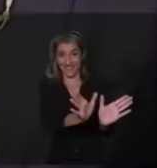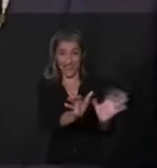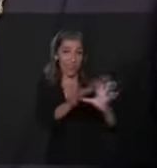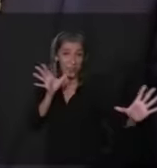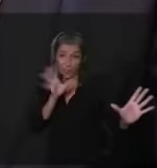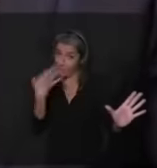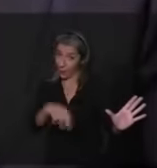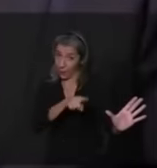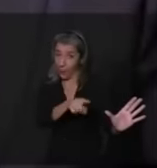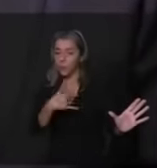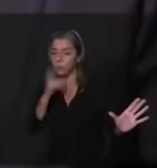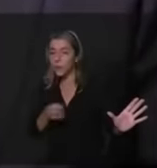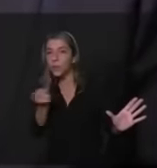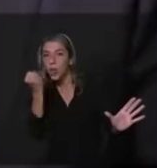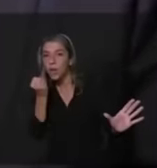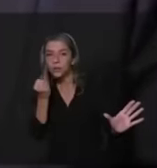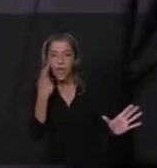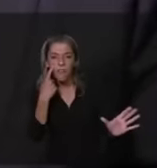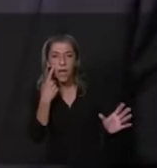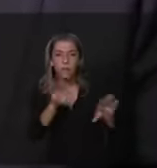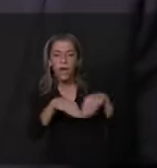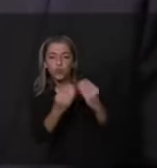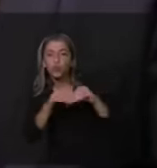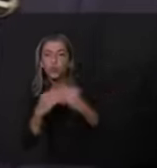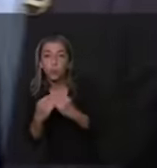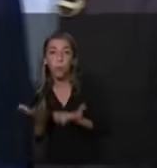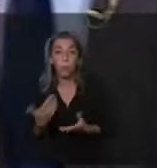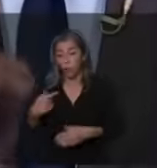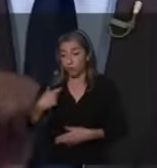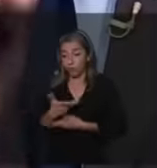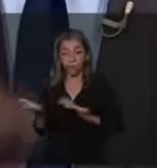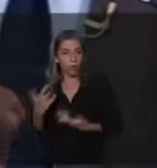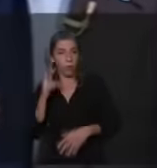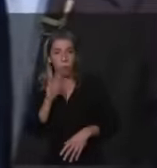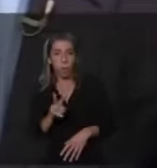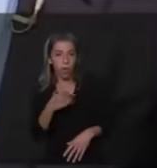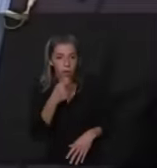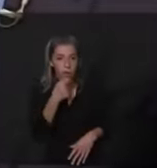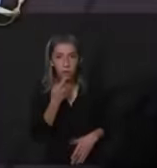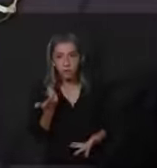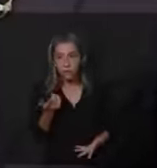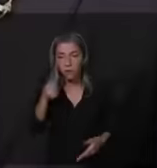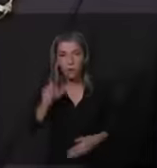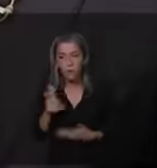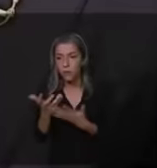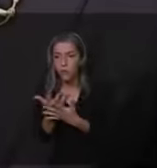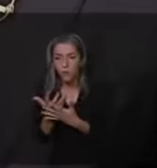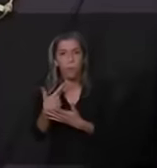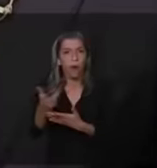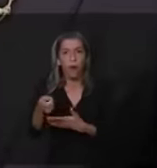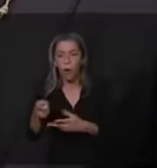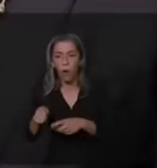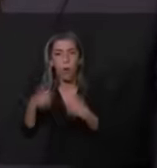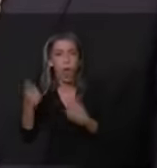Porque nada genera más sensación de impunidad en la sociedad que la víctima de una violación se encuentre en la verdulería con